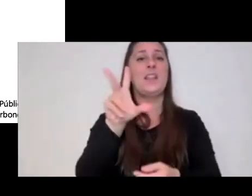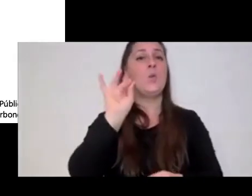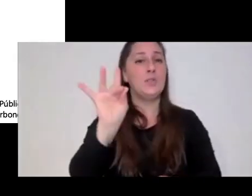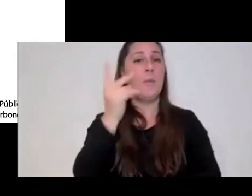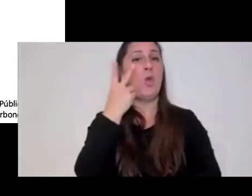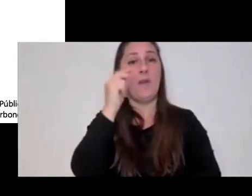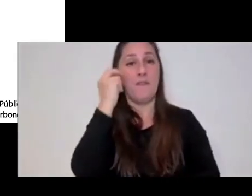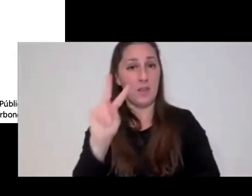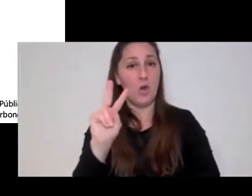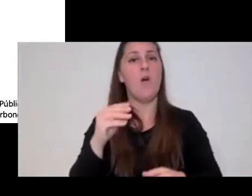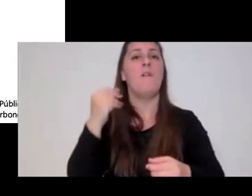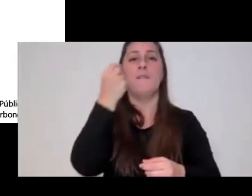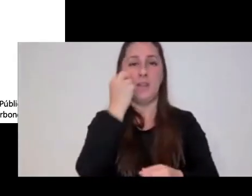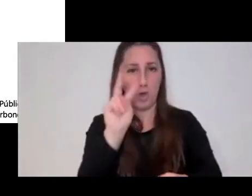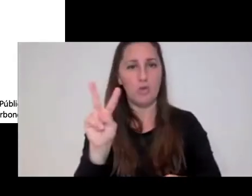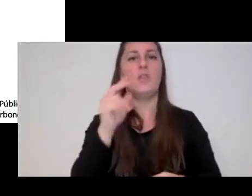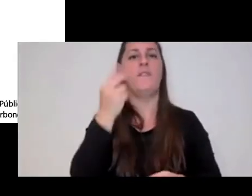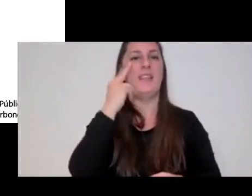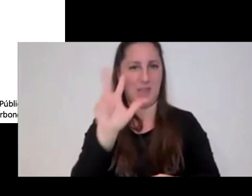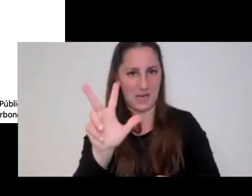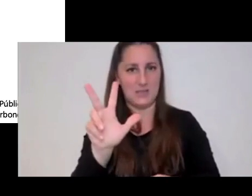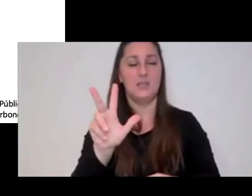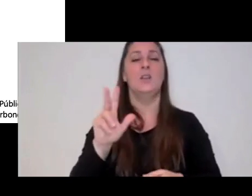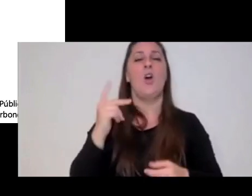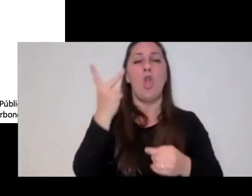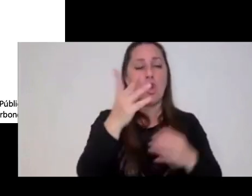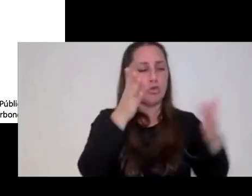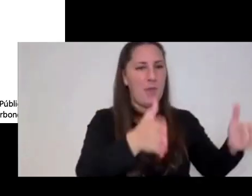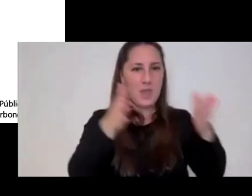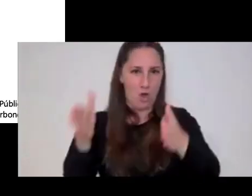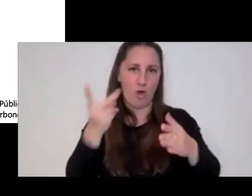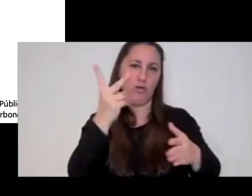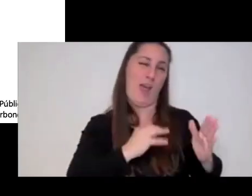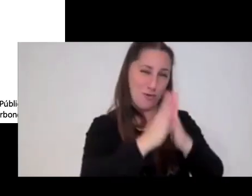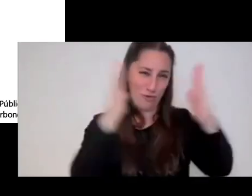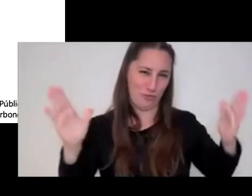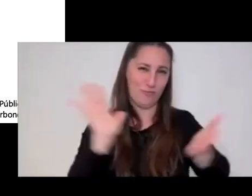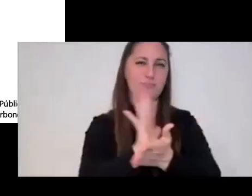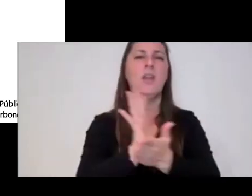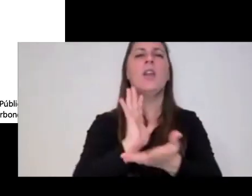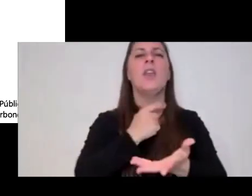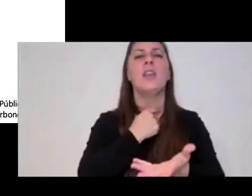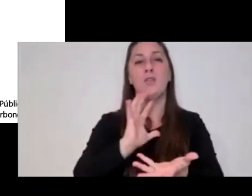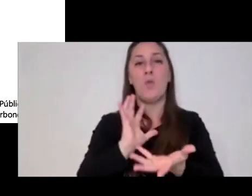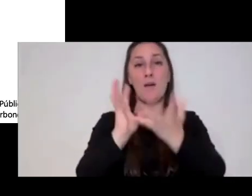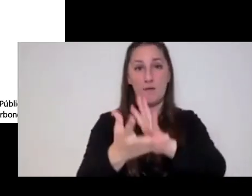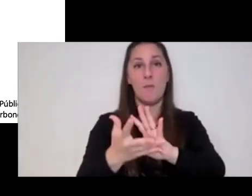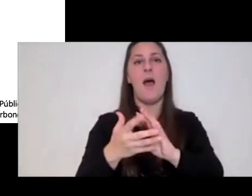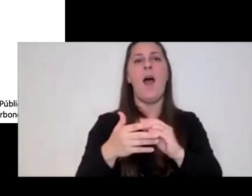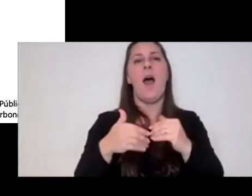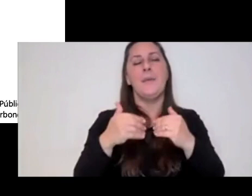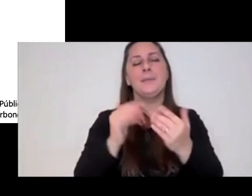el 2022 y 2023. 2 periodos fiscales. De forma tal de que eso va a generarme también que en algunos